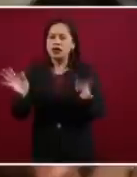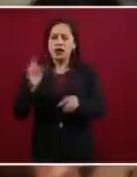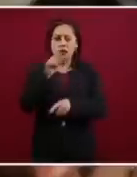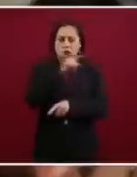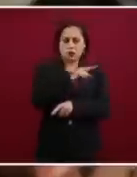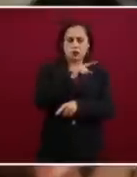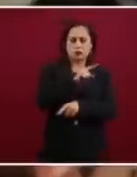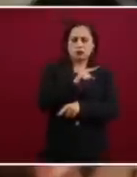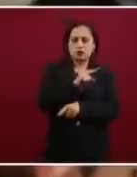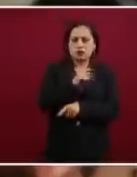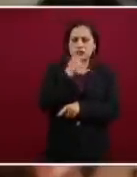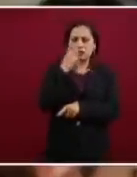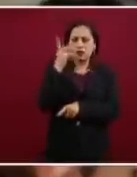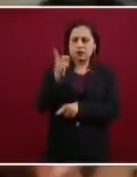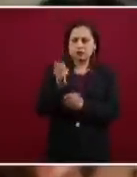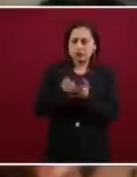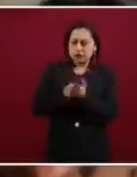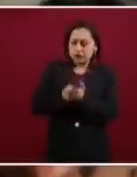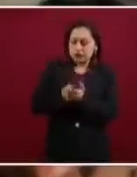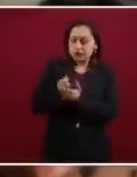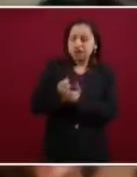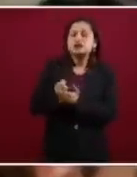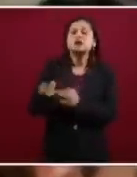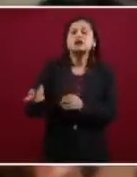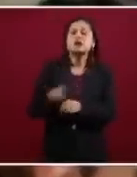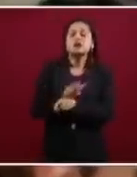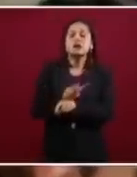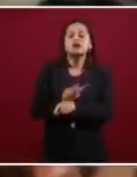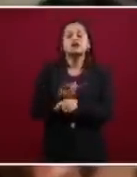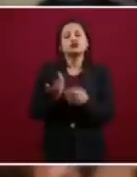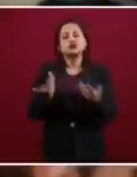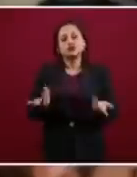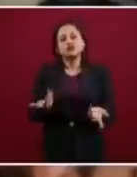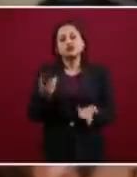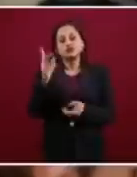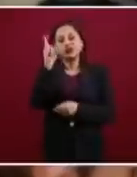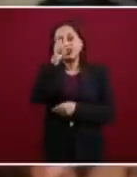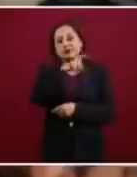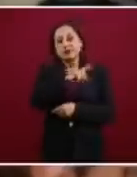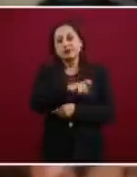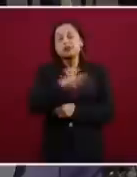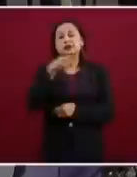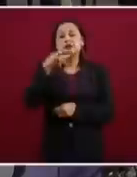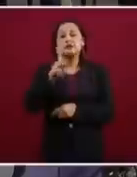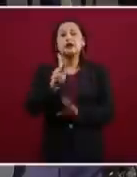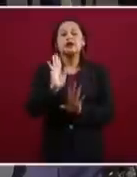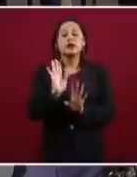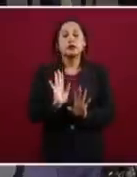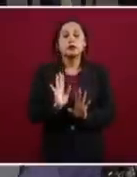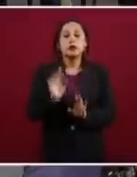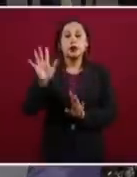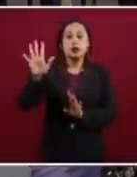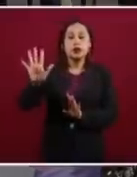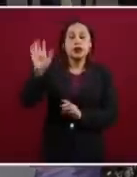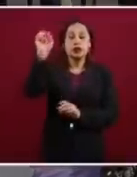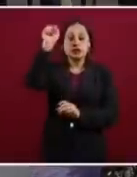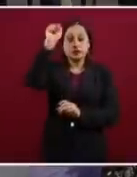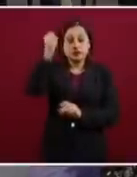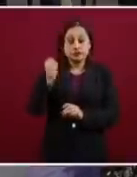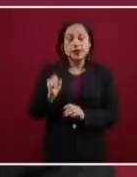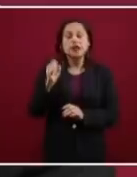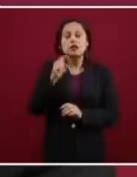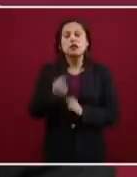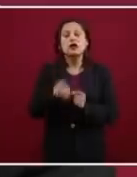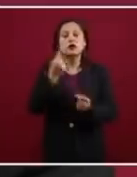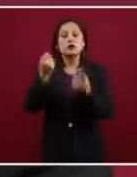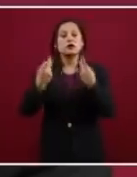sinaloa las familias presidentes en riesgo de muerte seguro se lo agradecen los